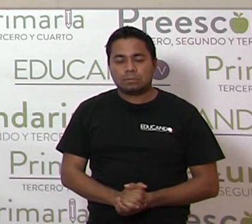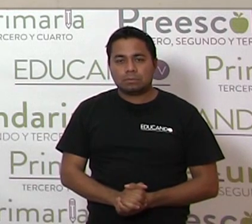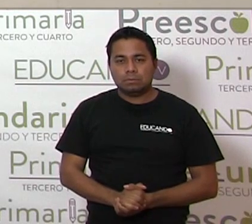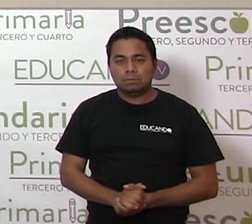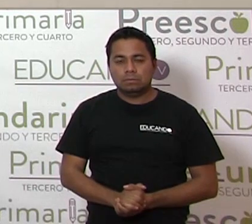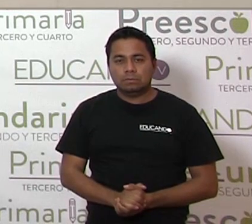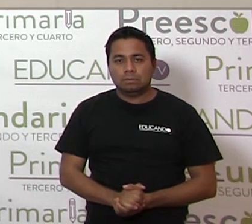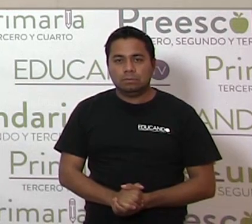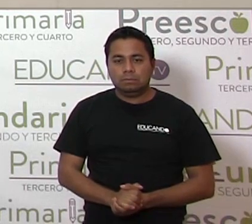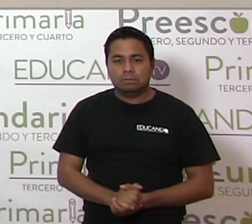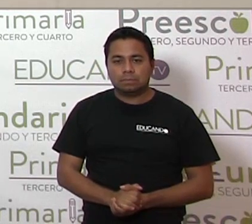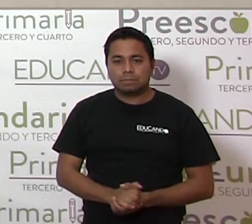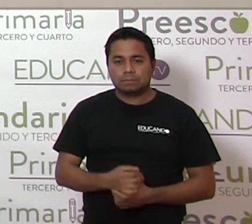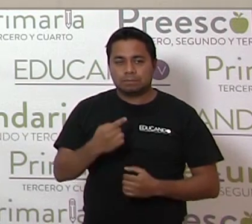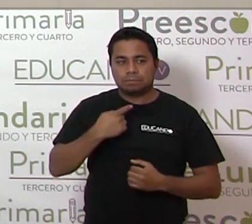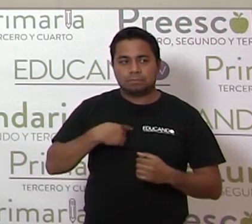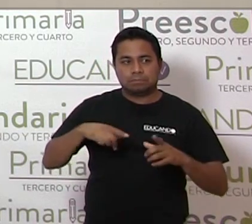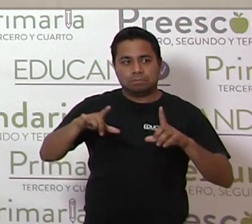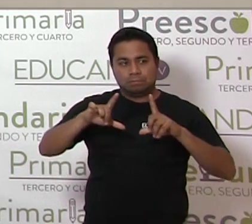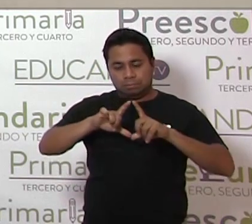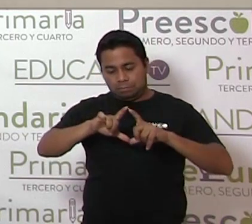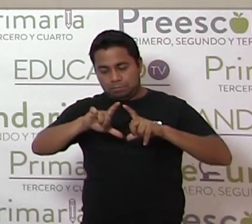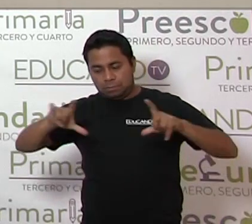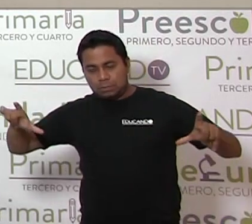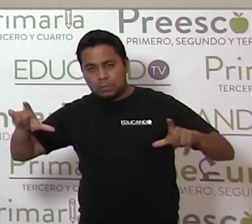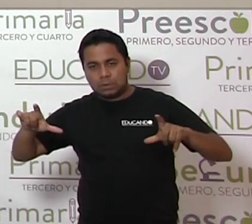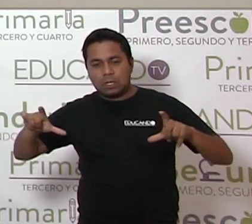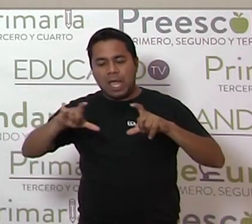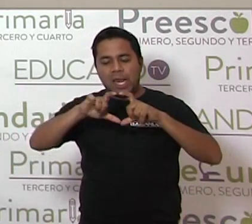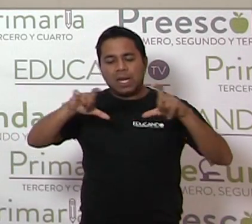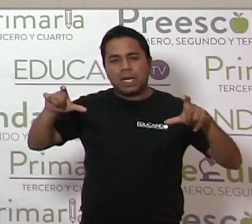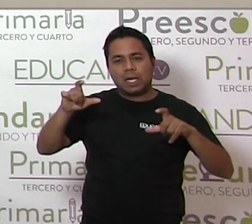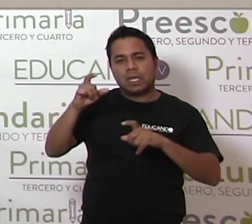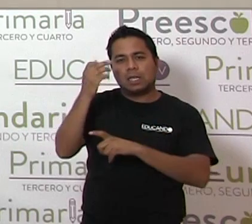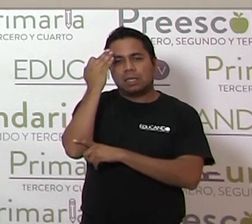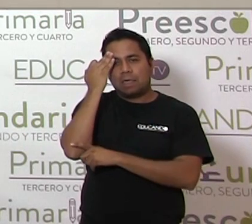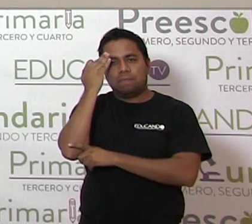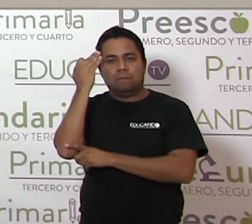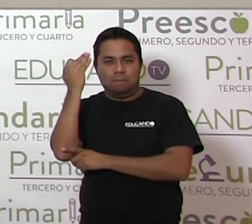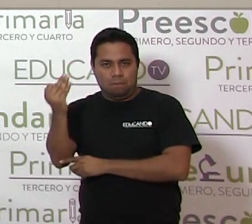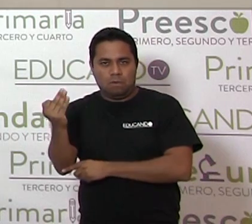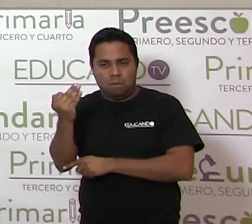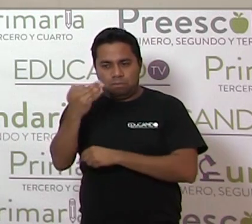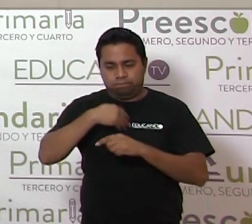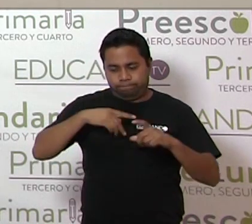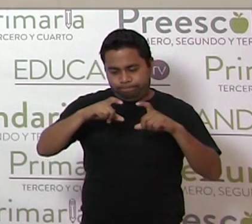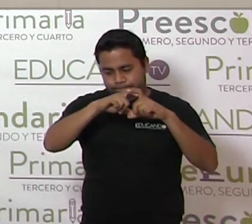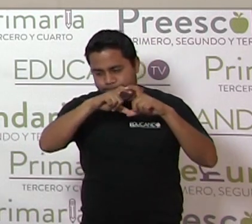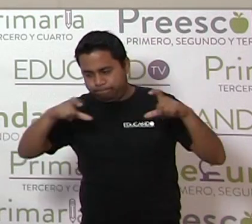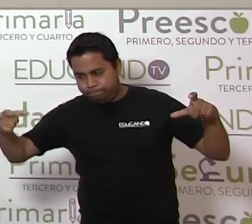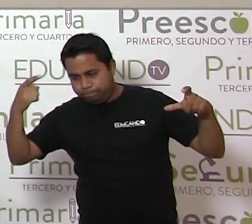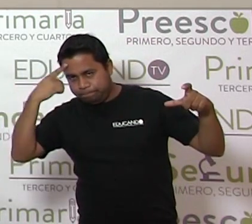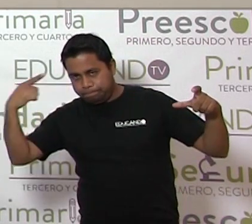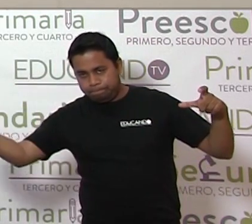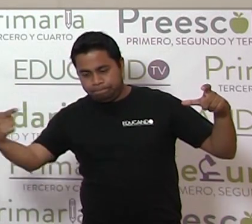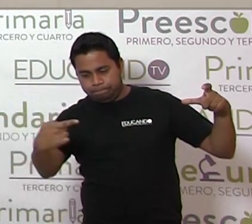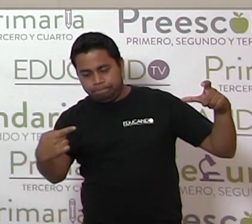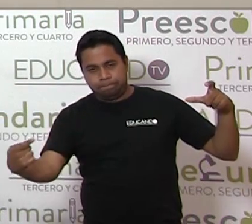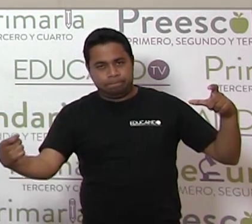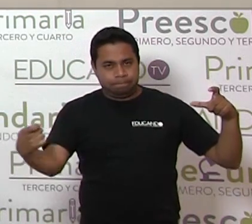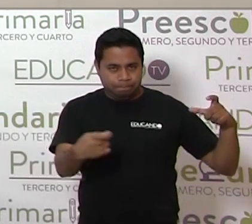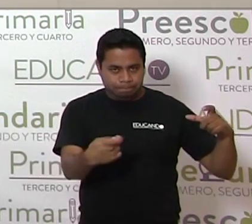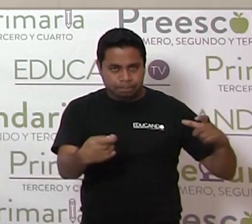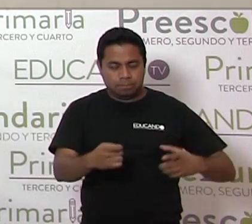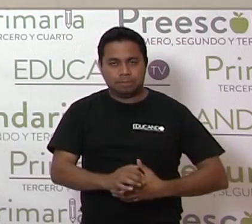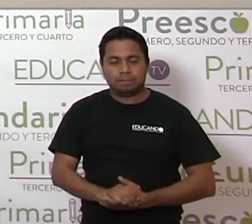lado una pequeña línea del tiempo, bien, la